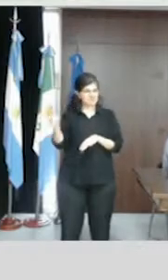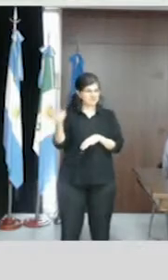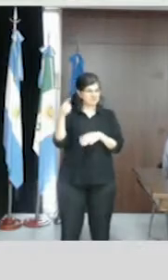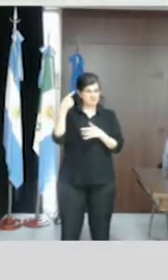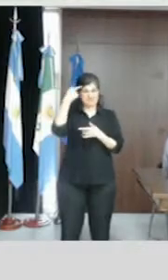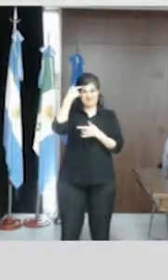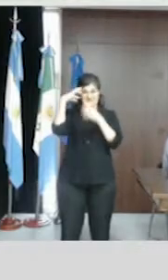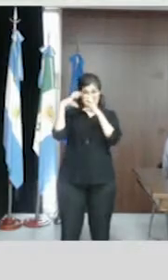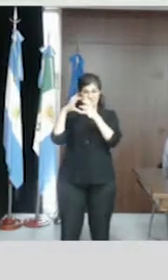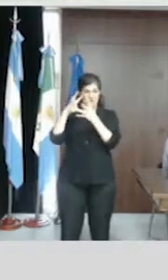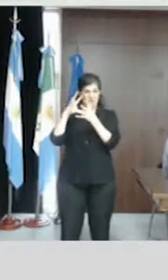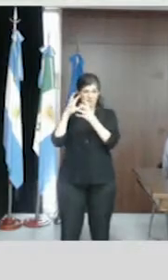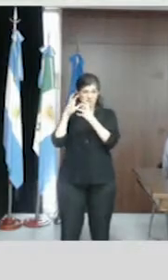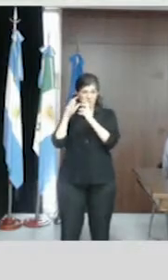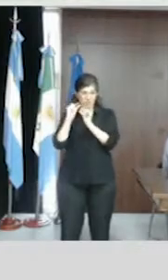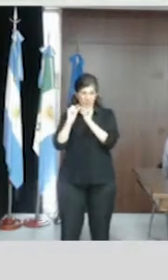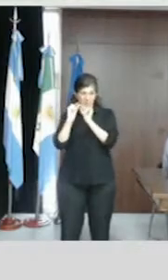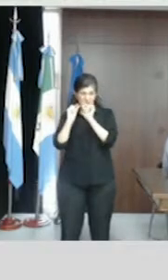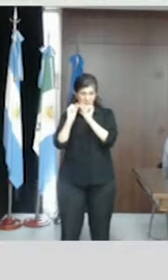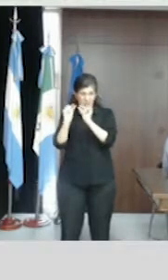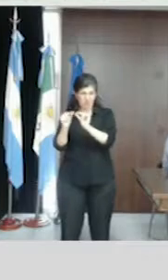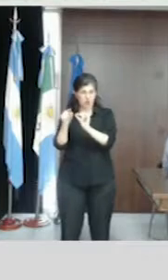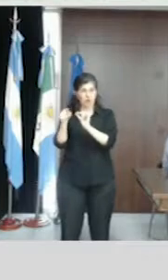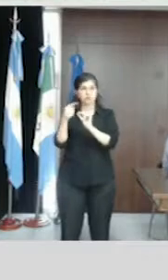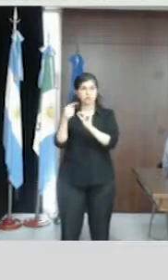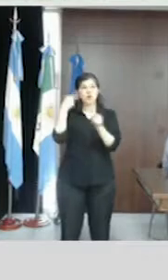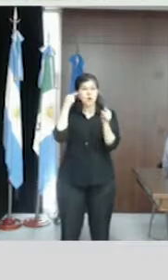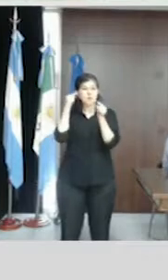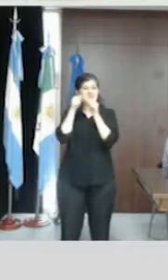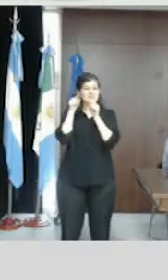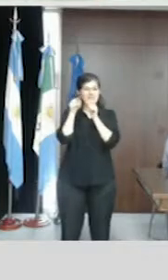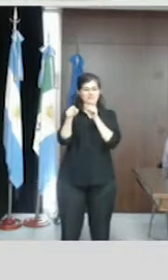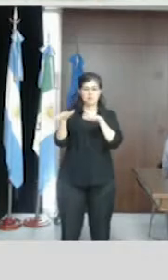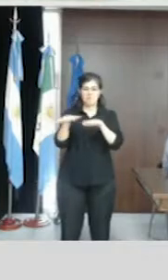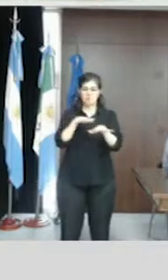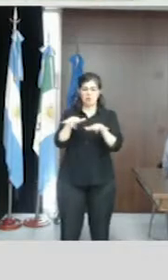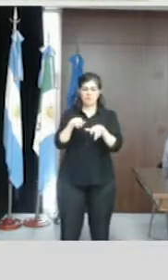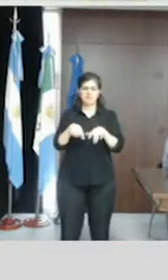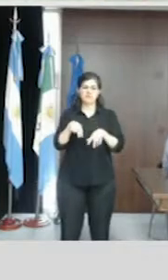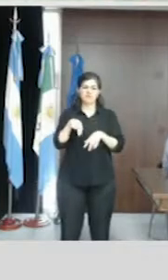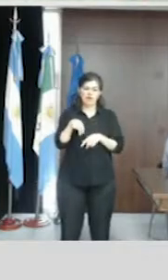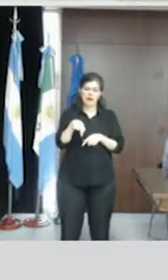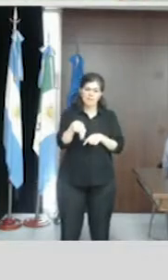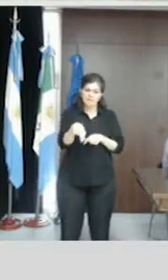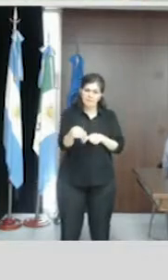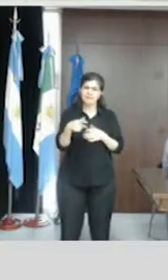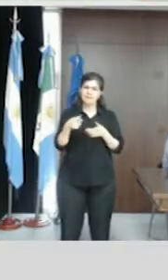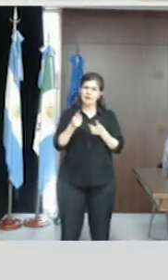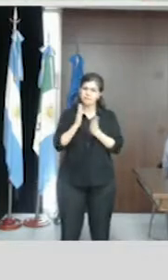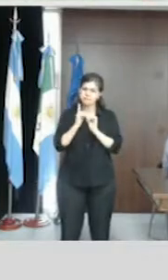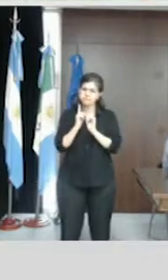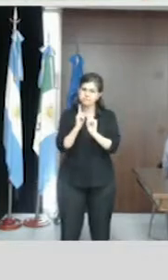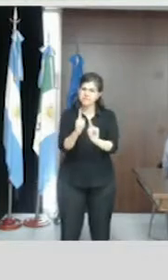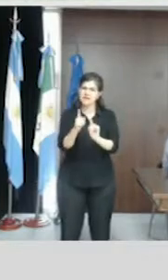había planteado objetivos para que no perdiera movilidad, para que mantuviera miembro inferior, que pudiera seguir caminando, y él